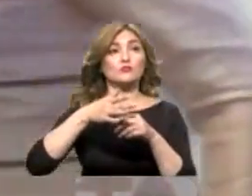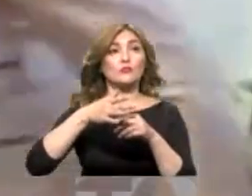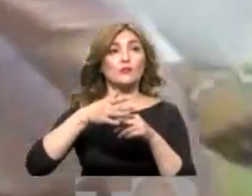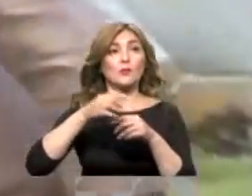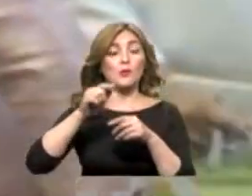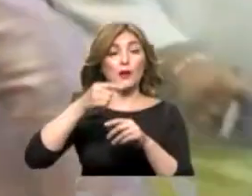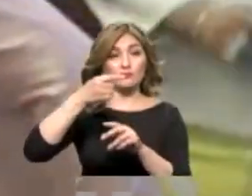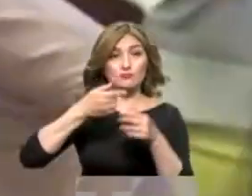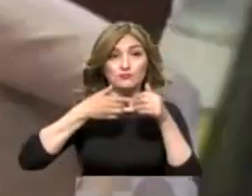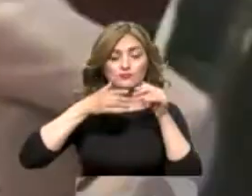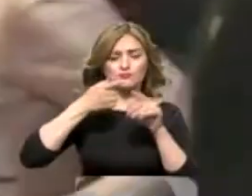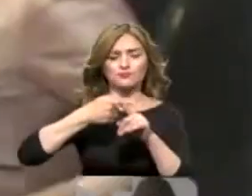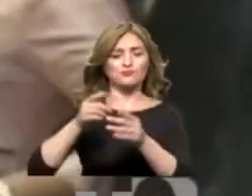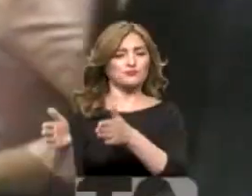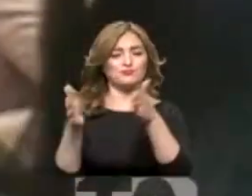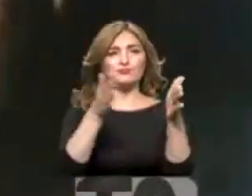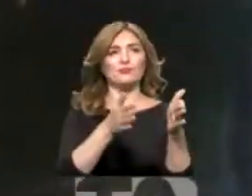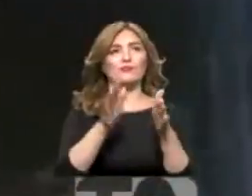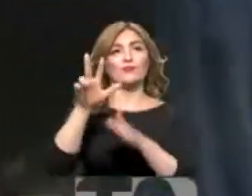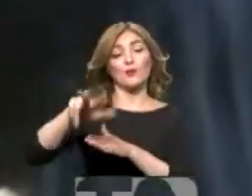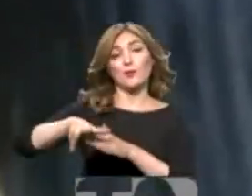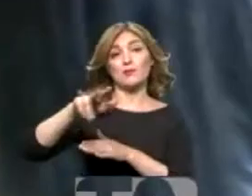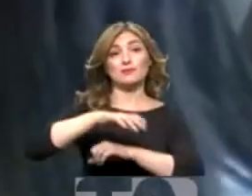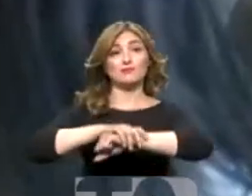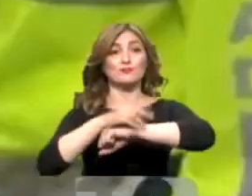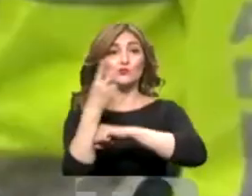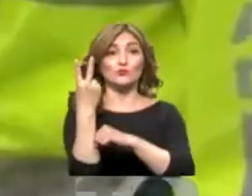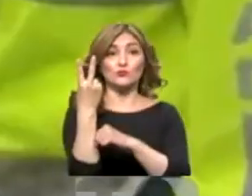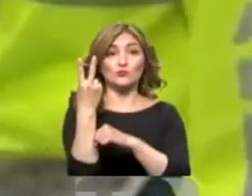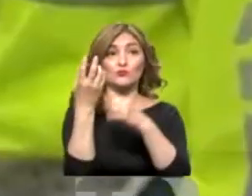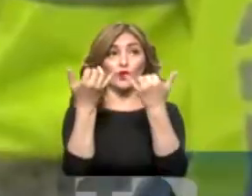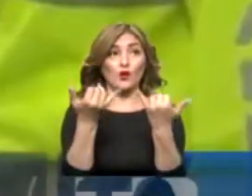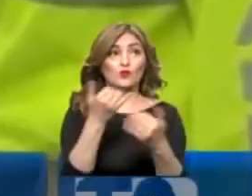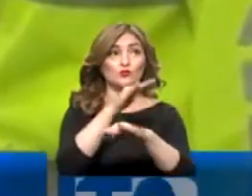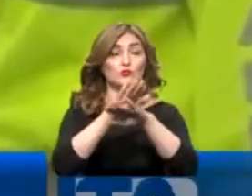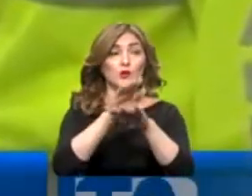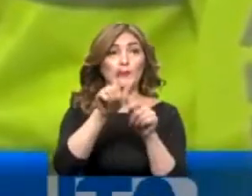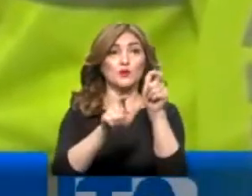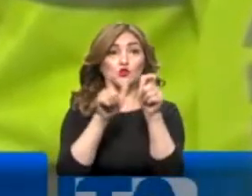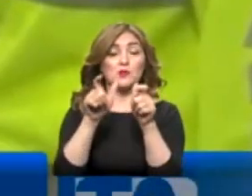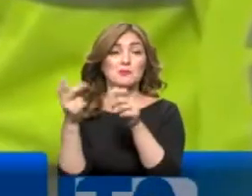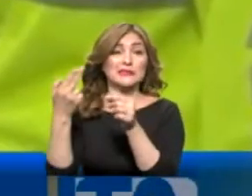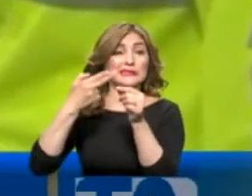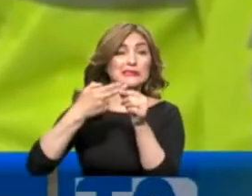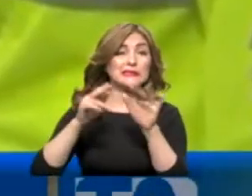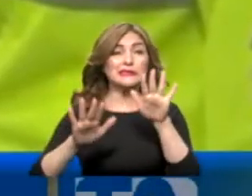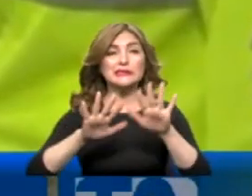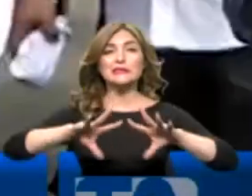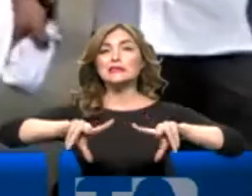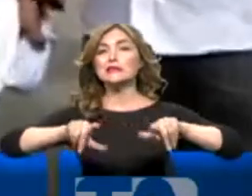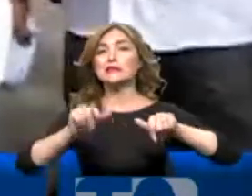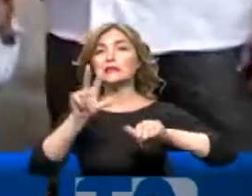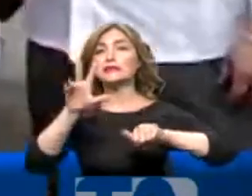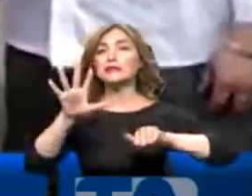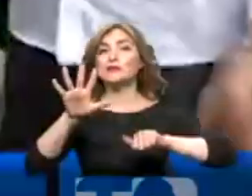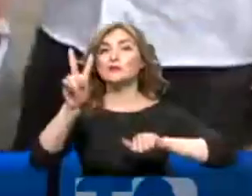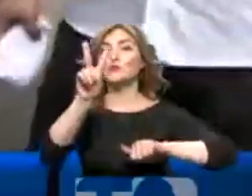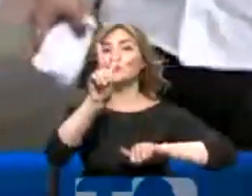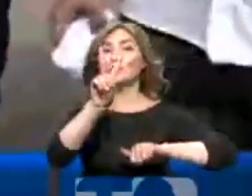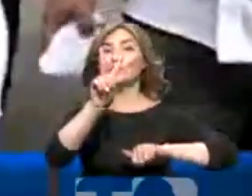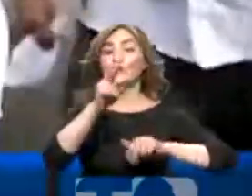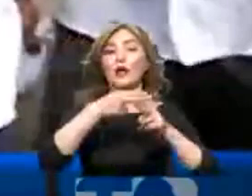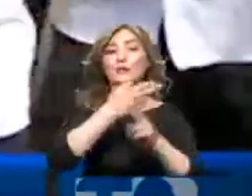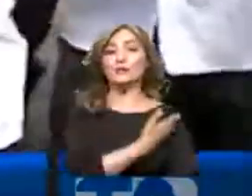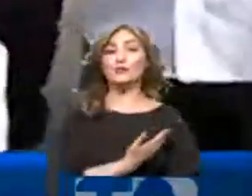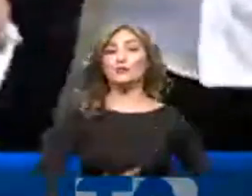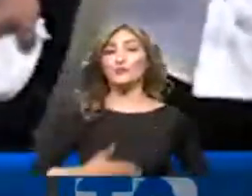Hace poco más de tres meses eran solo dos las detenidas. Hoy hablamos de 22 vinculados en el caso Arroz Verde. Para el expresidente